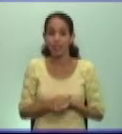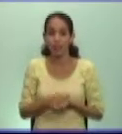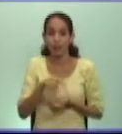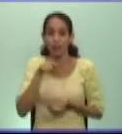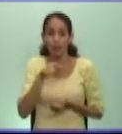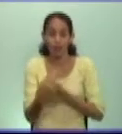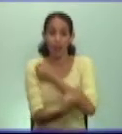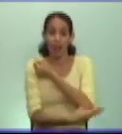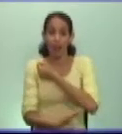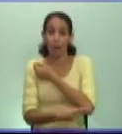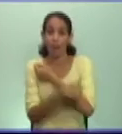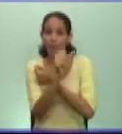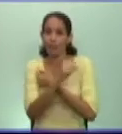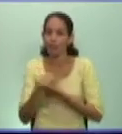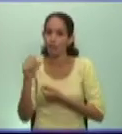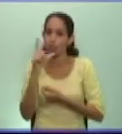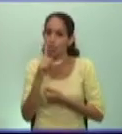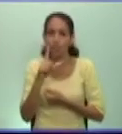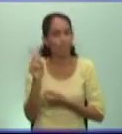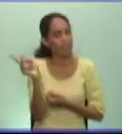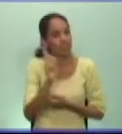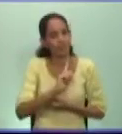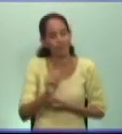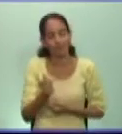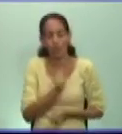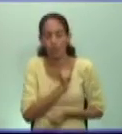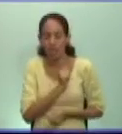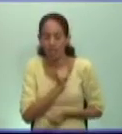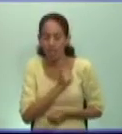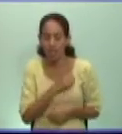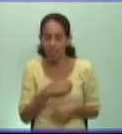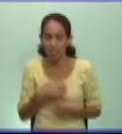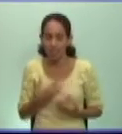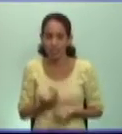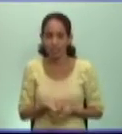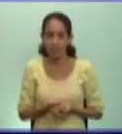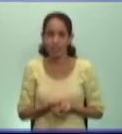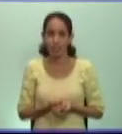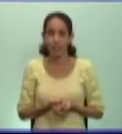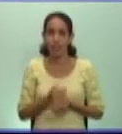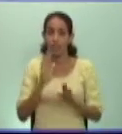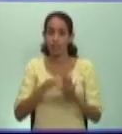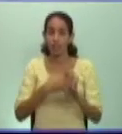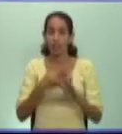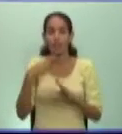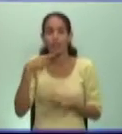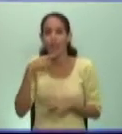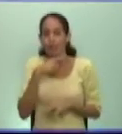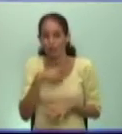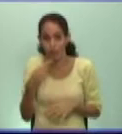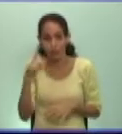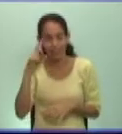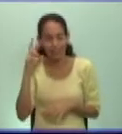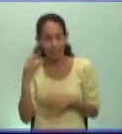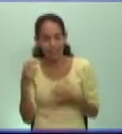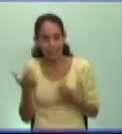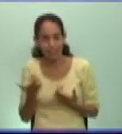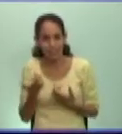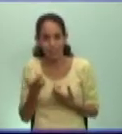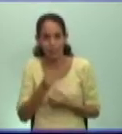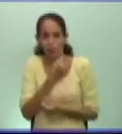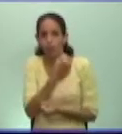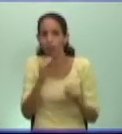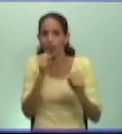países socialistas. Recuerden que después de la Segunda Guerra Mundial, la URSS, que había liberado del fascismo a toda una serie de